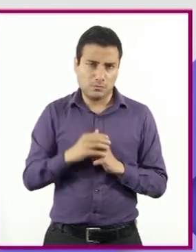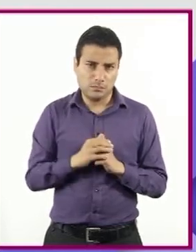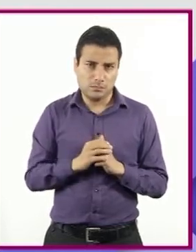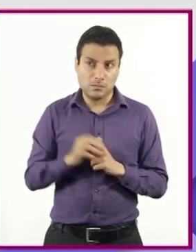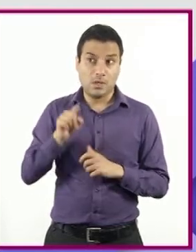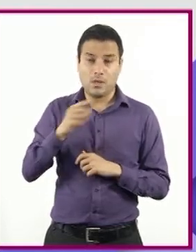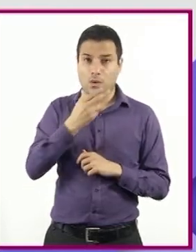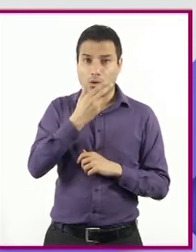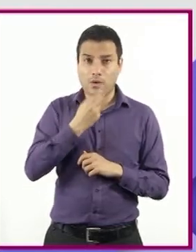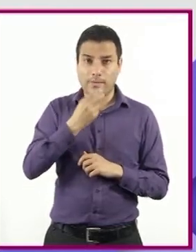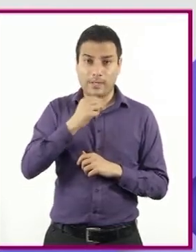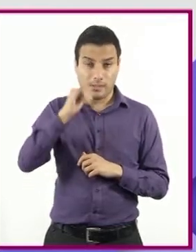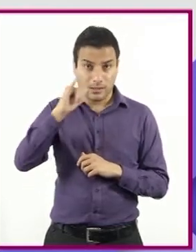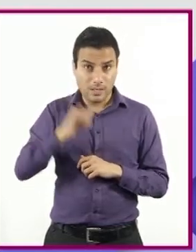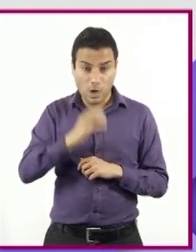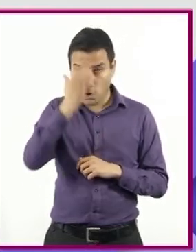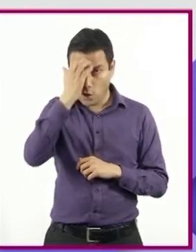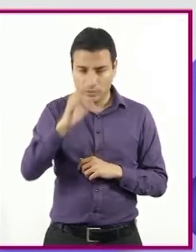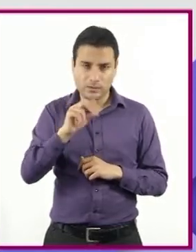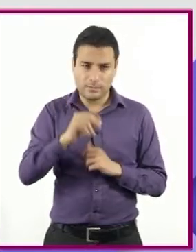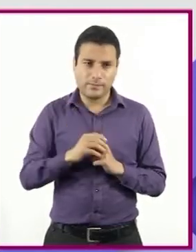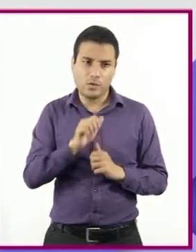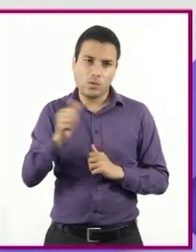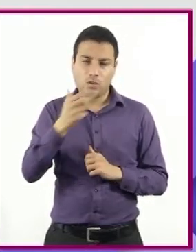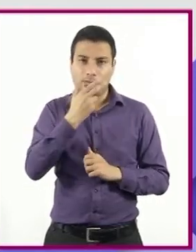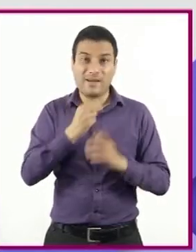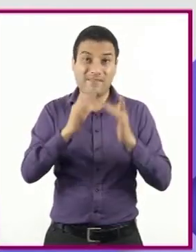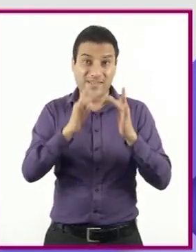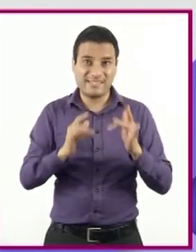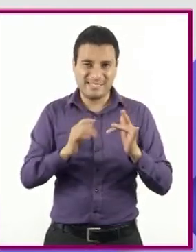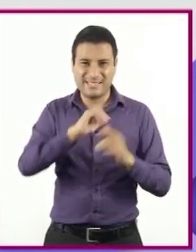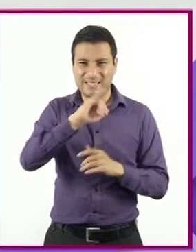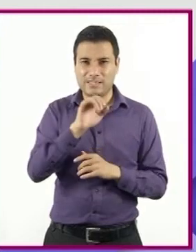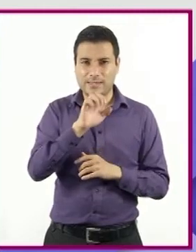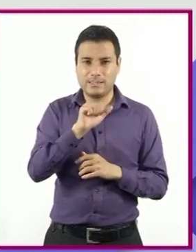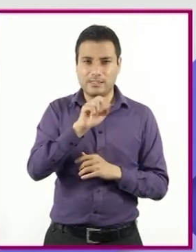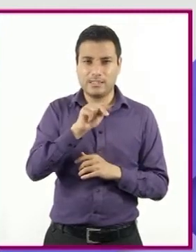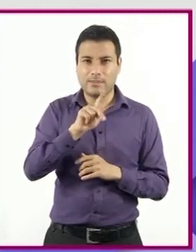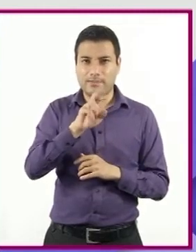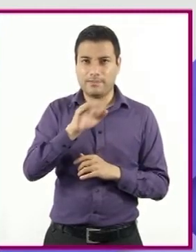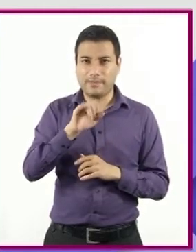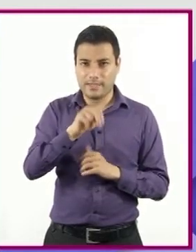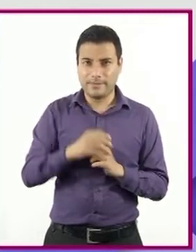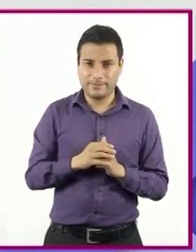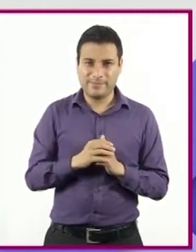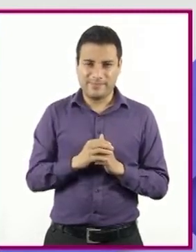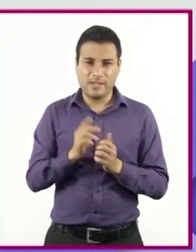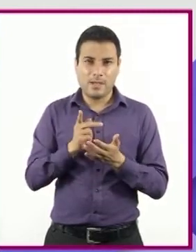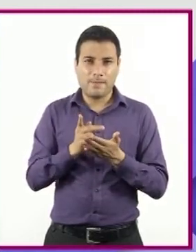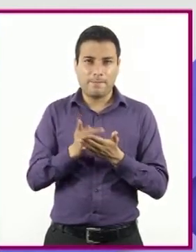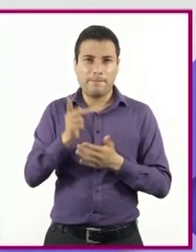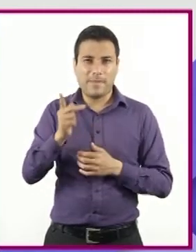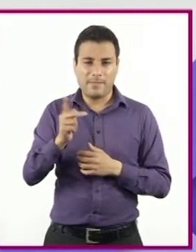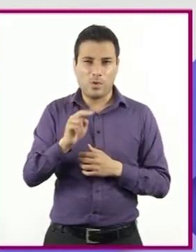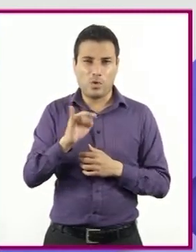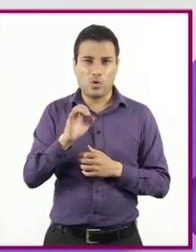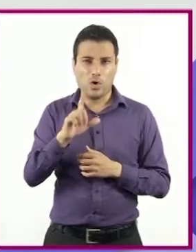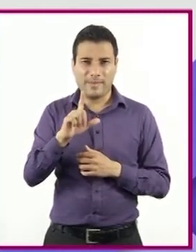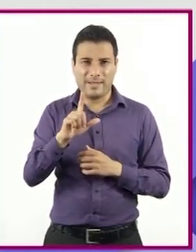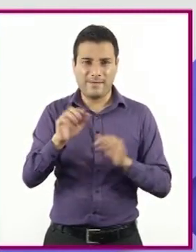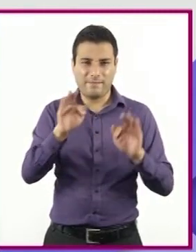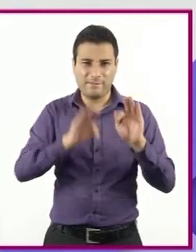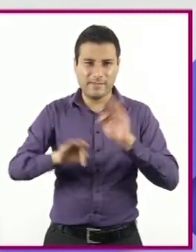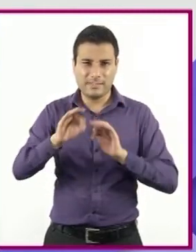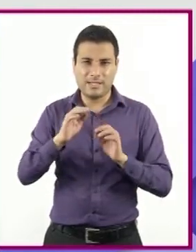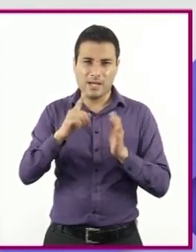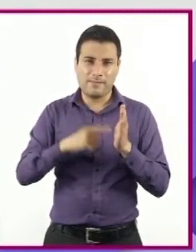conocerlo. Fue el francés Jean Perrin quien recibió el Premio Nobel de Física en 1926, que, con base en el